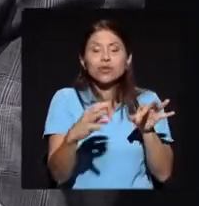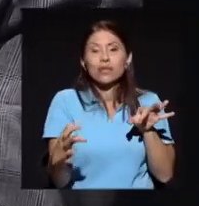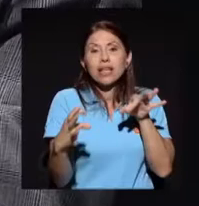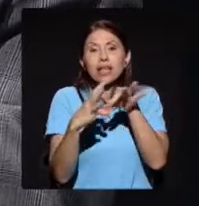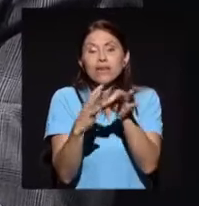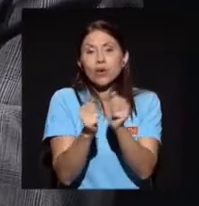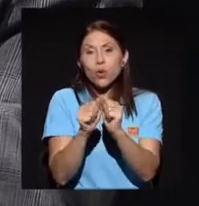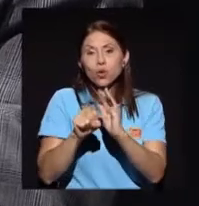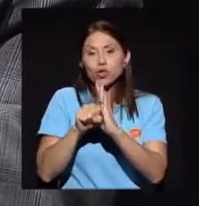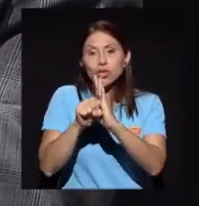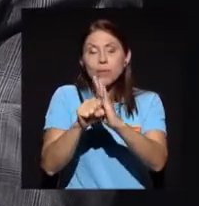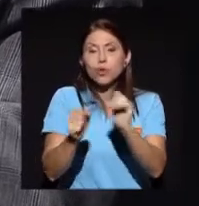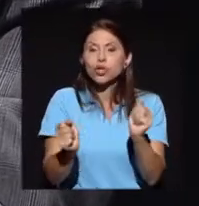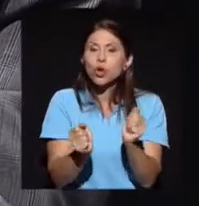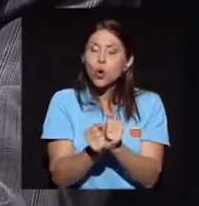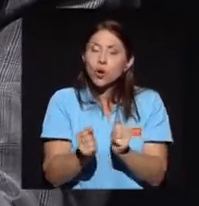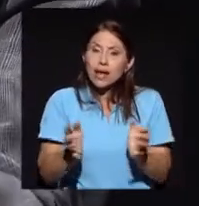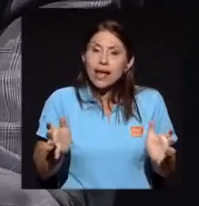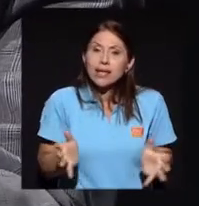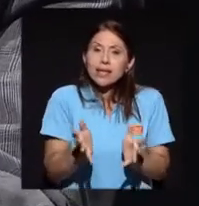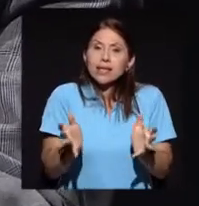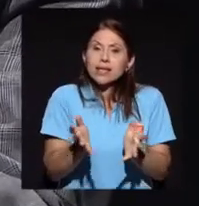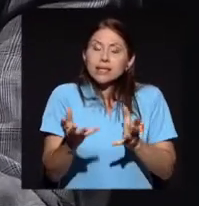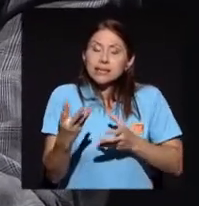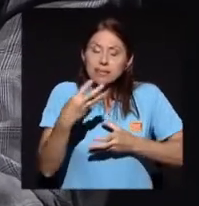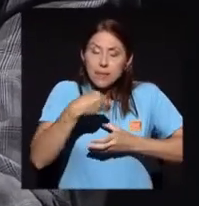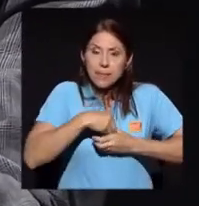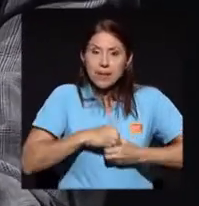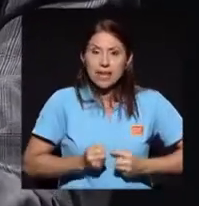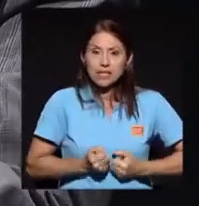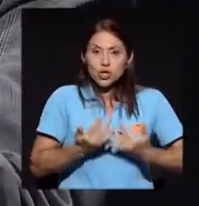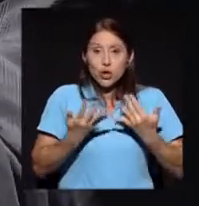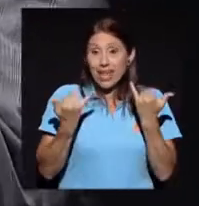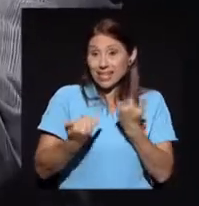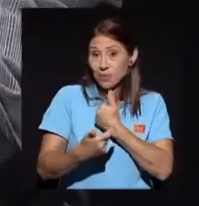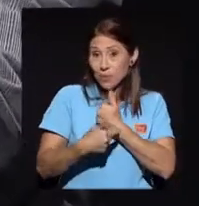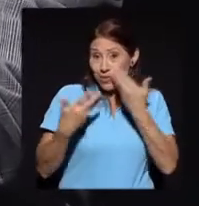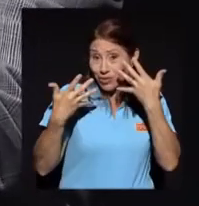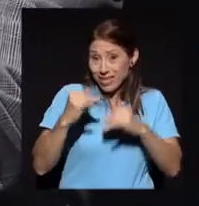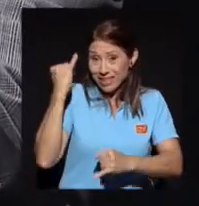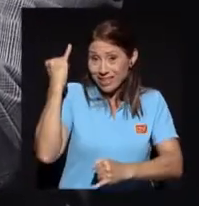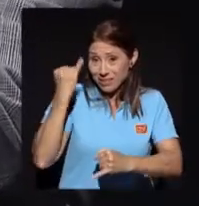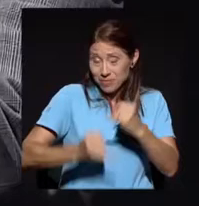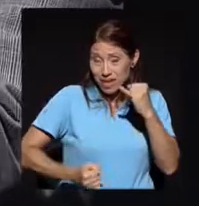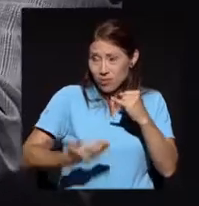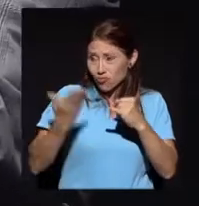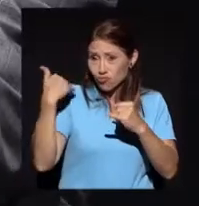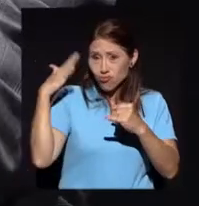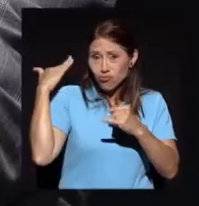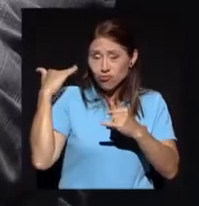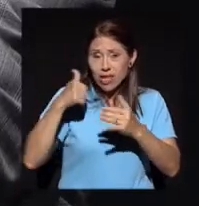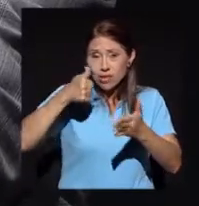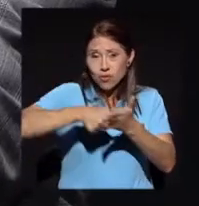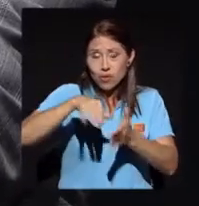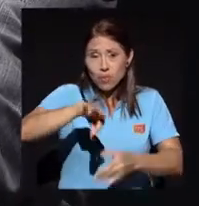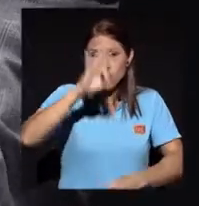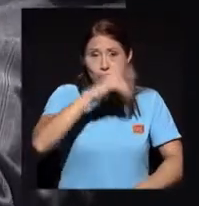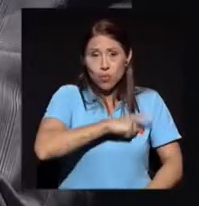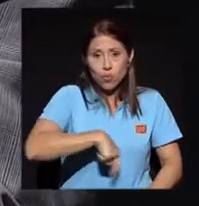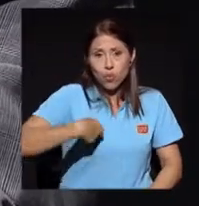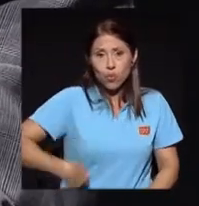inspiración en este momento pasadas lecciones de eeuu control en el poder como obama